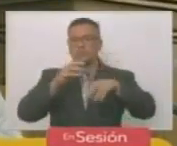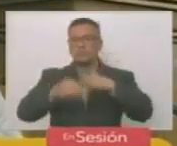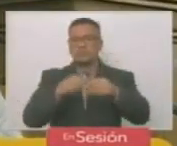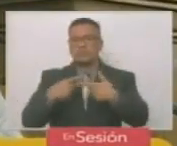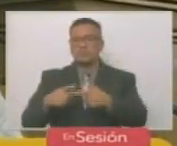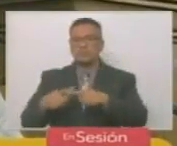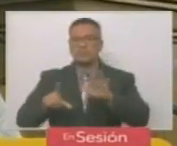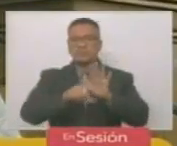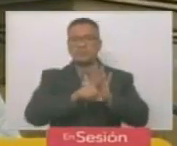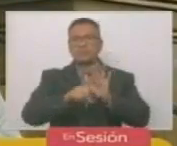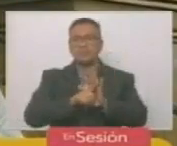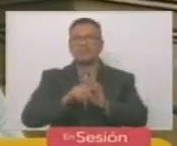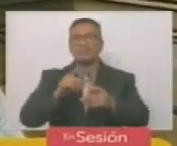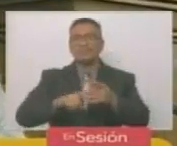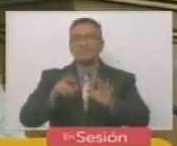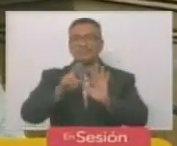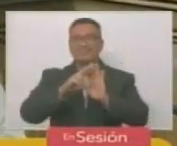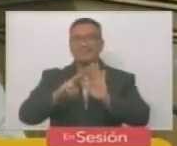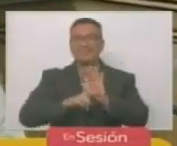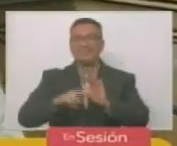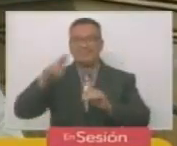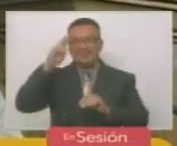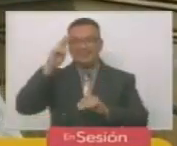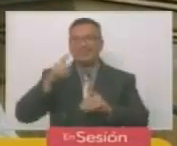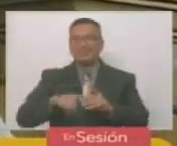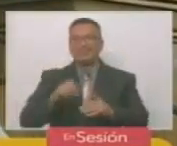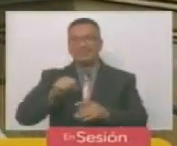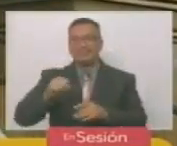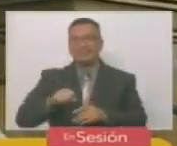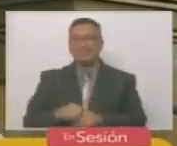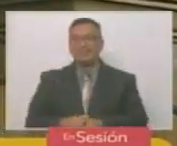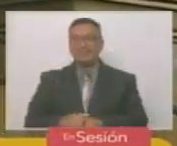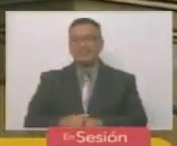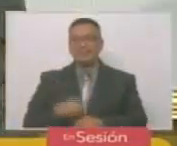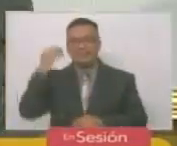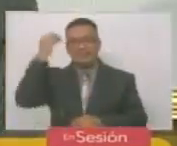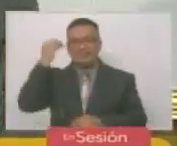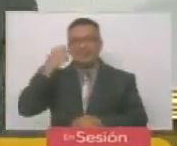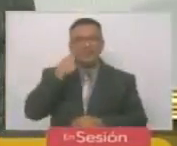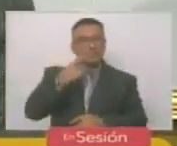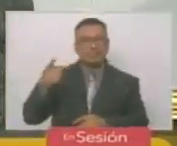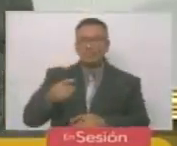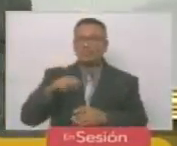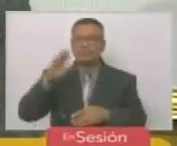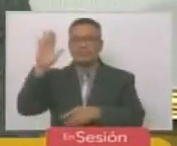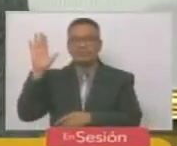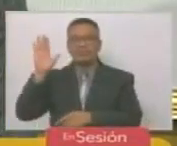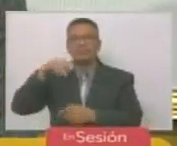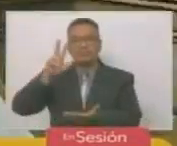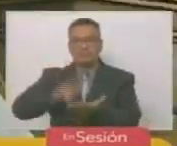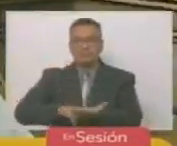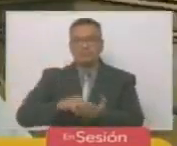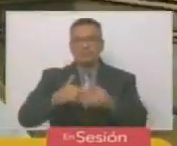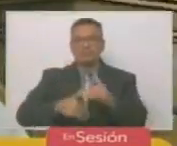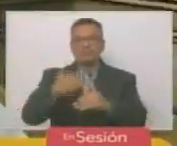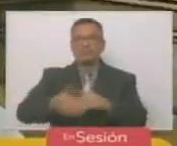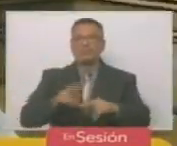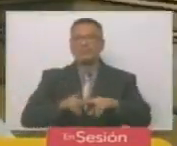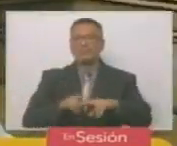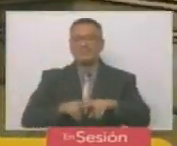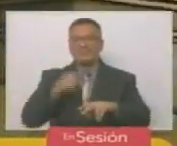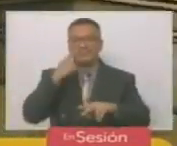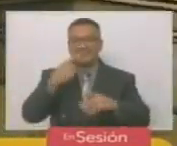ley, reglamentos y resoluciones. Es todo, señor presidente. En consideración. Aprobado. Siguiente. Epígrafe, deber